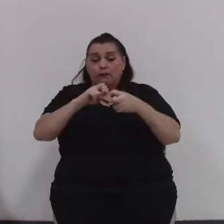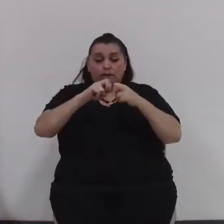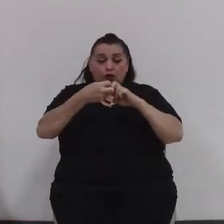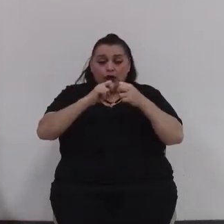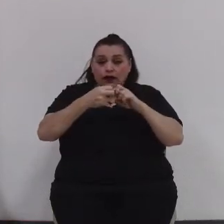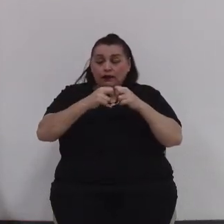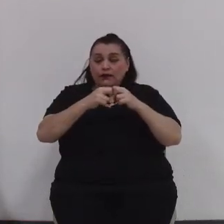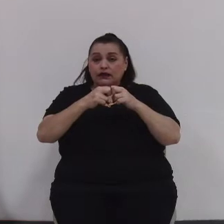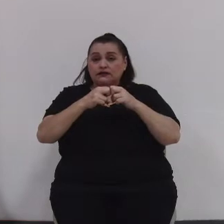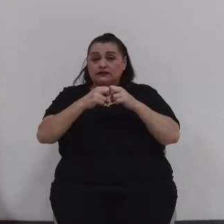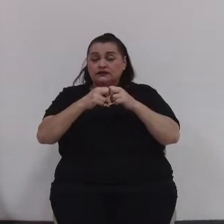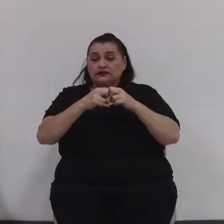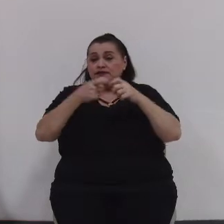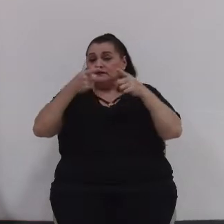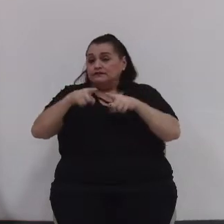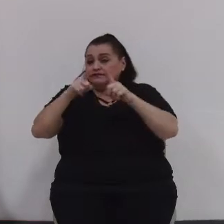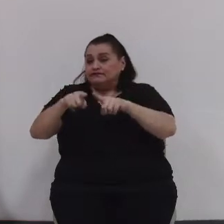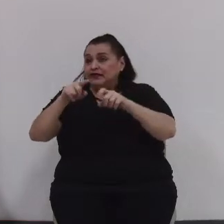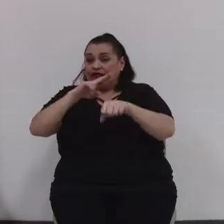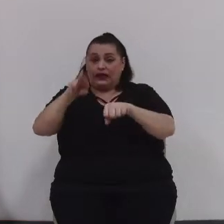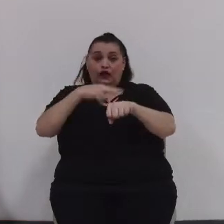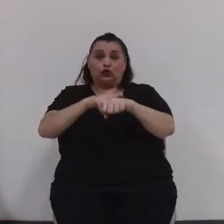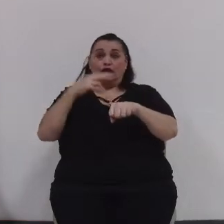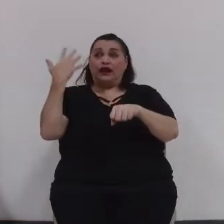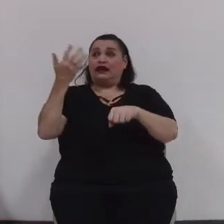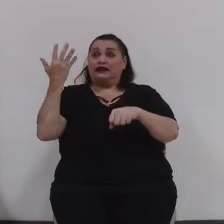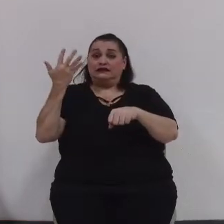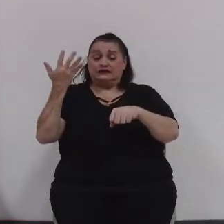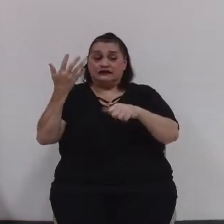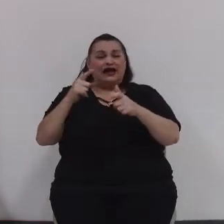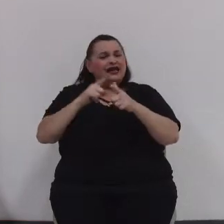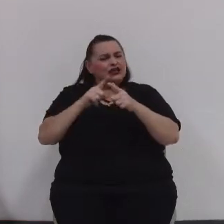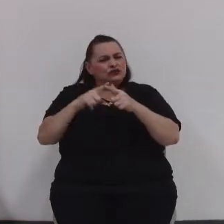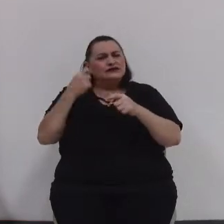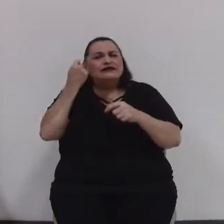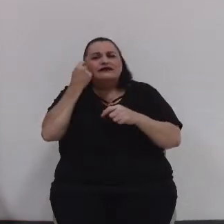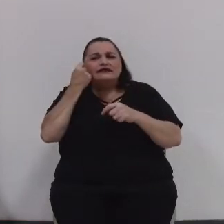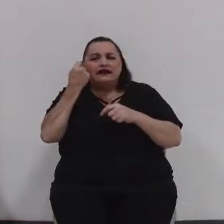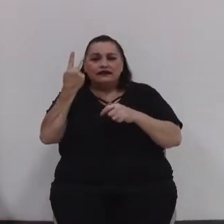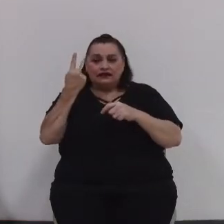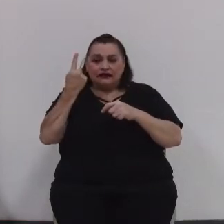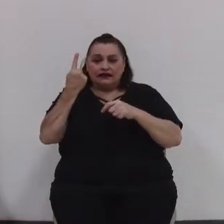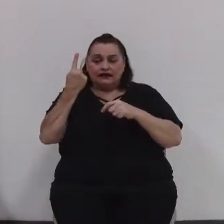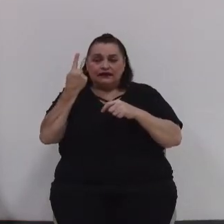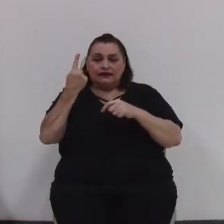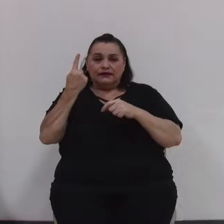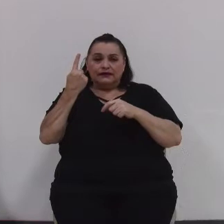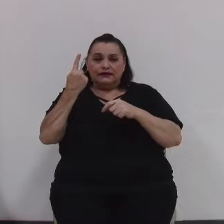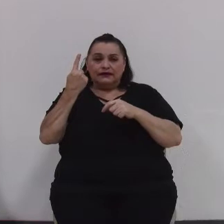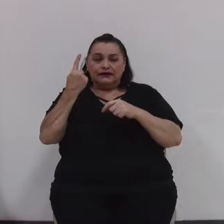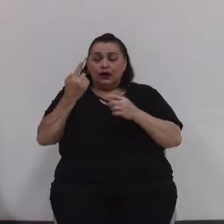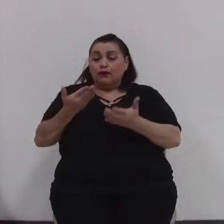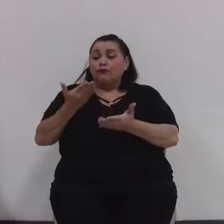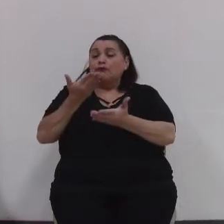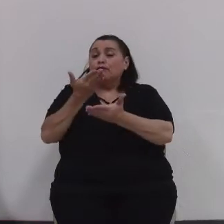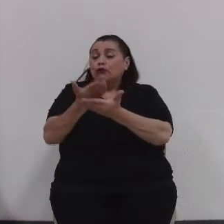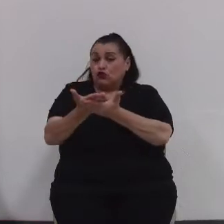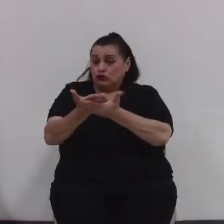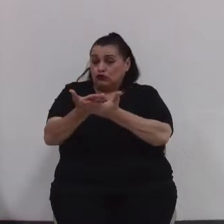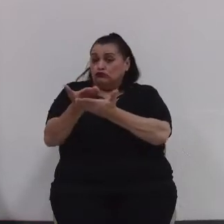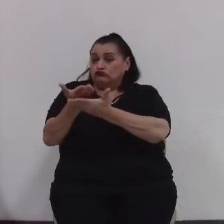problemas, digamos, por eventos naturales. Entonces, este concepto, entender que poner la bola al piso, por decirlo así,